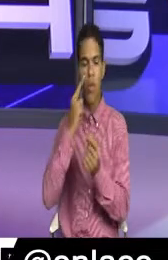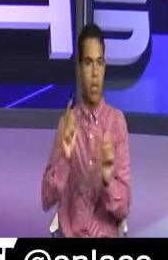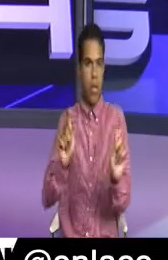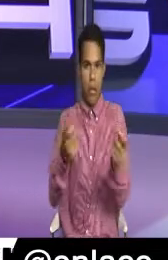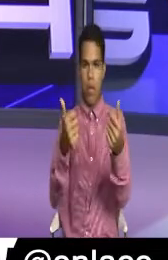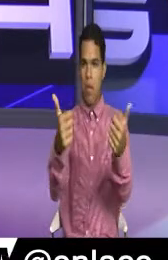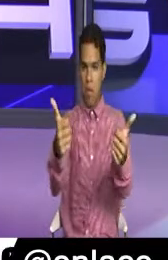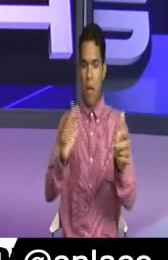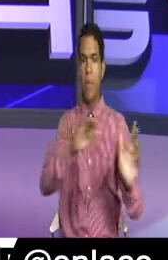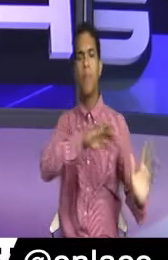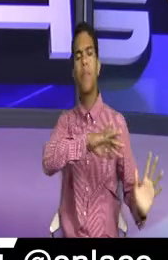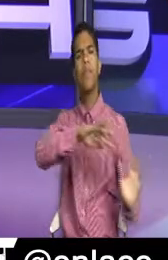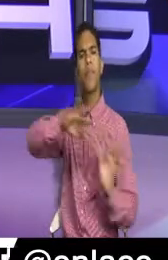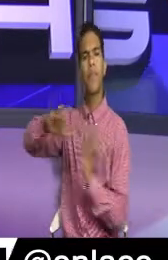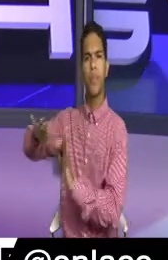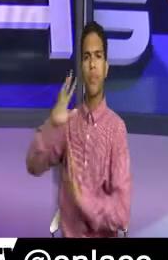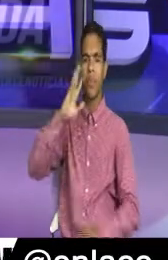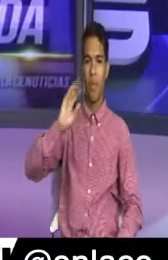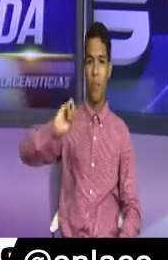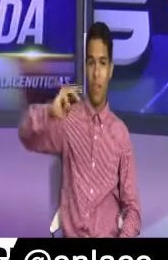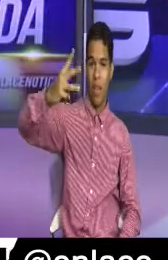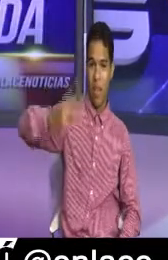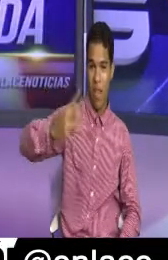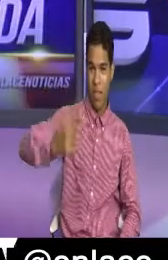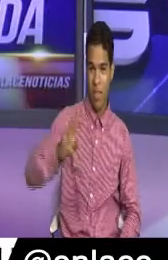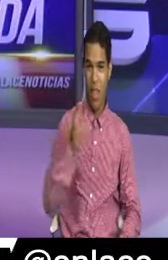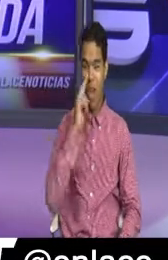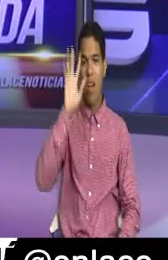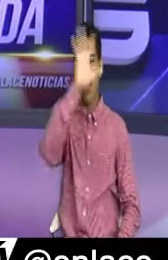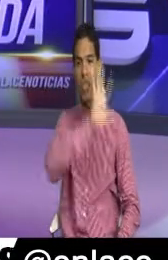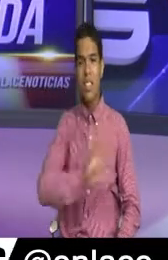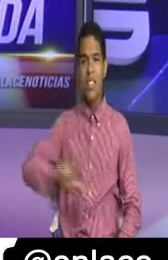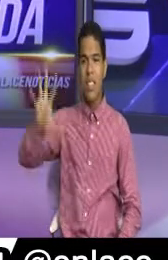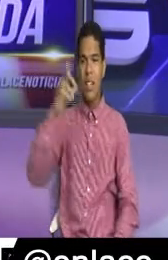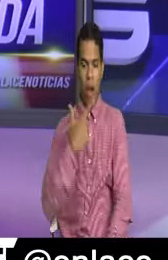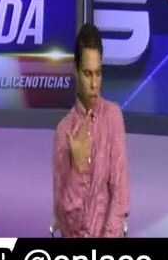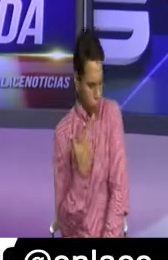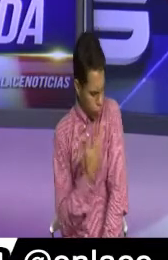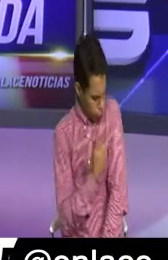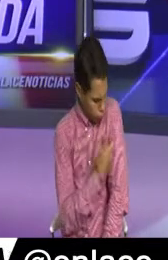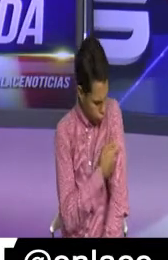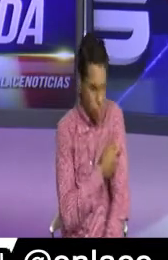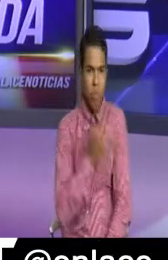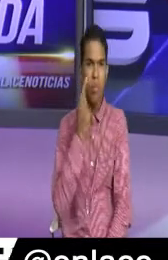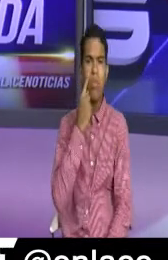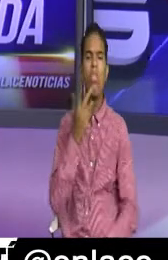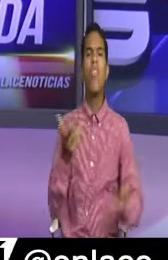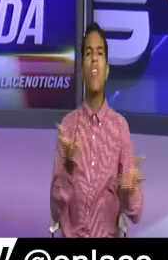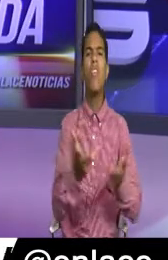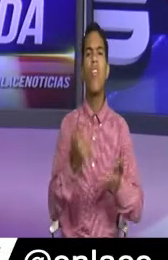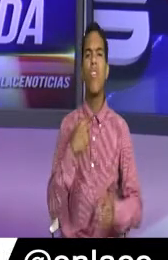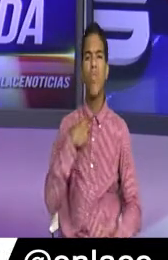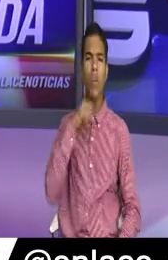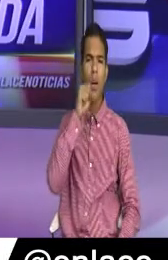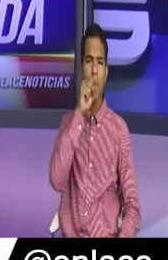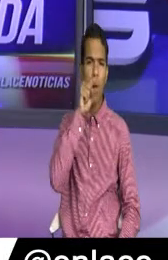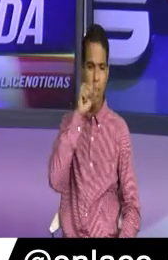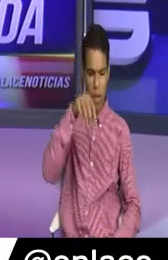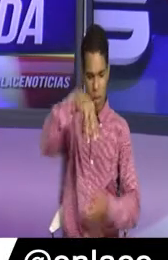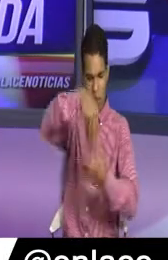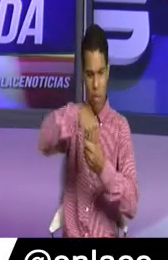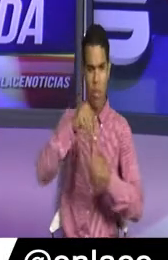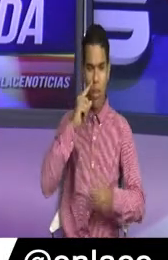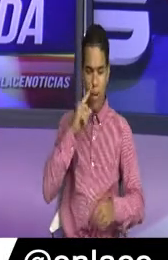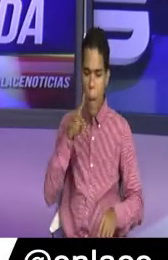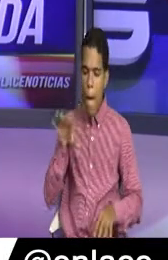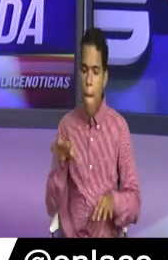Y se cumplió la tercera jornada nacional de vacunación. 19 puntos fueron habilitados en la zona urbana y rural del municipio para inmunizar a